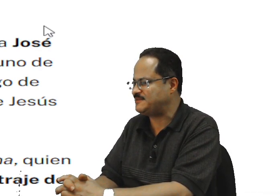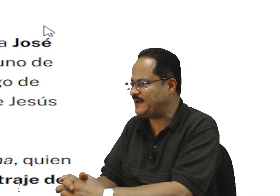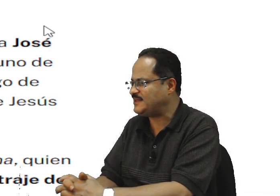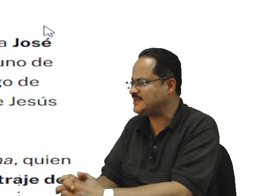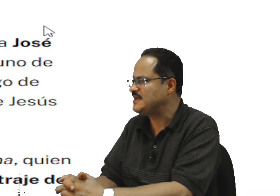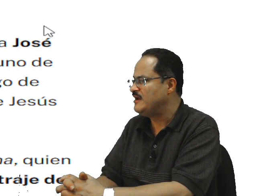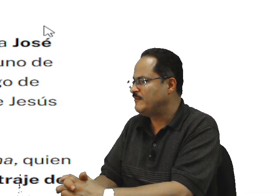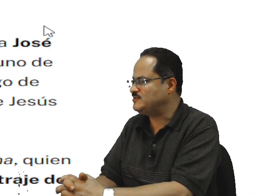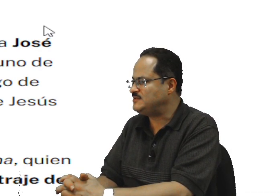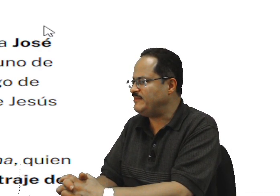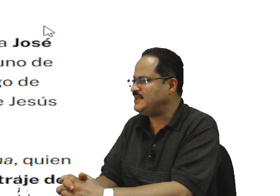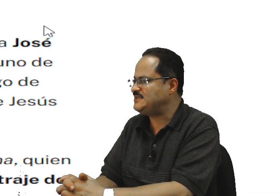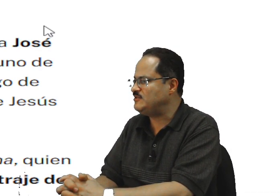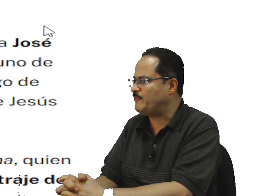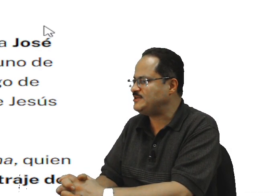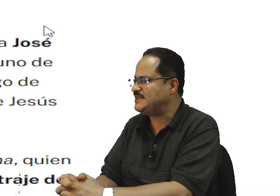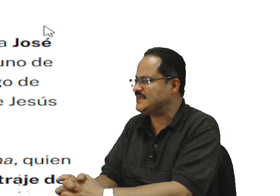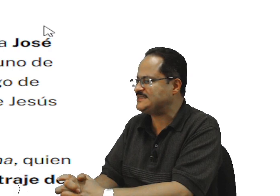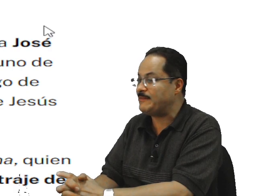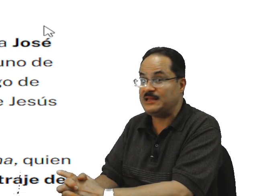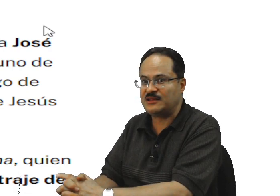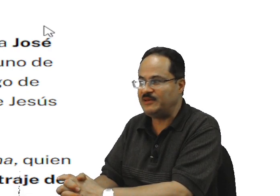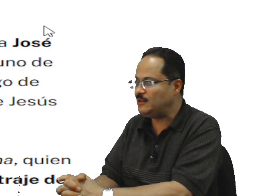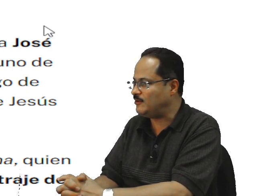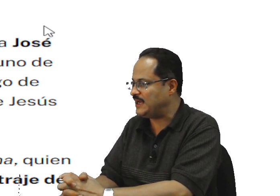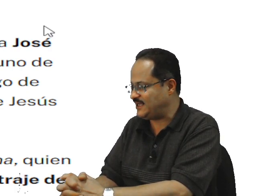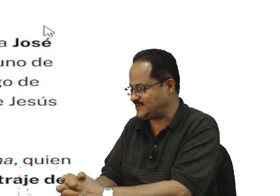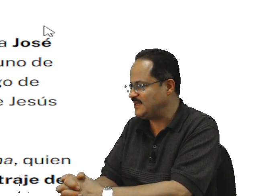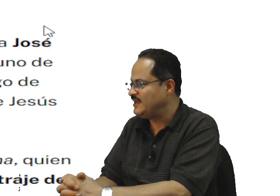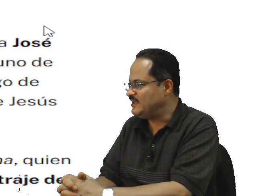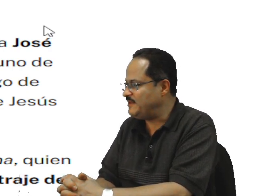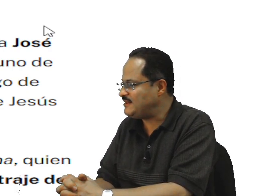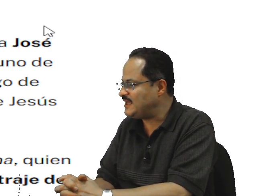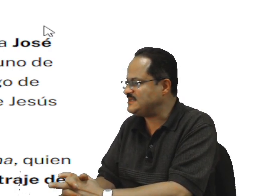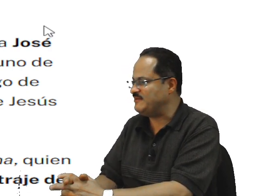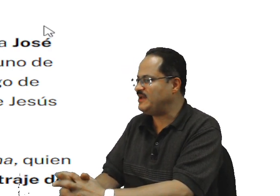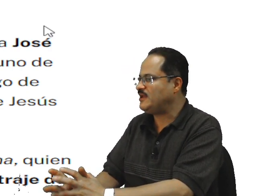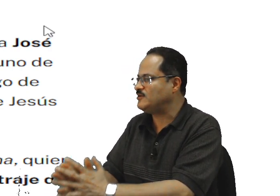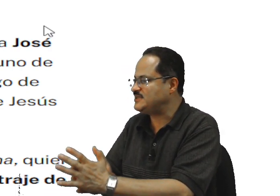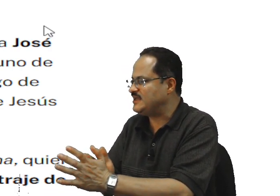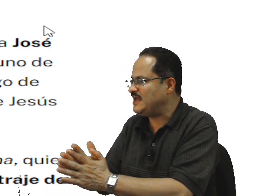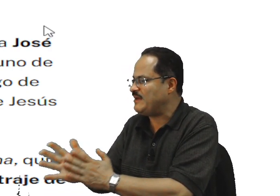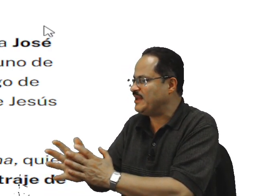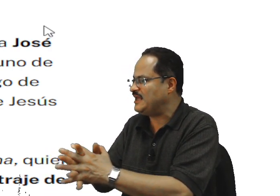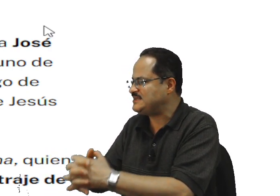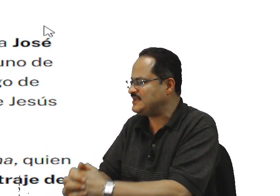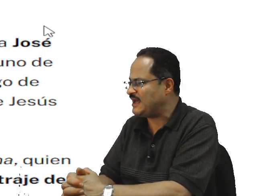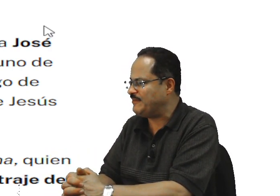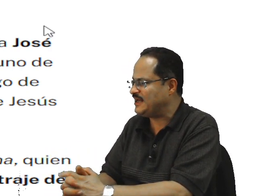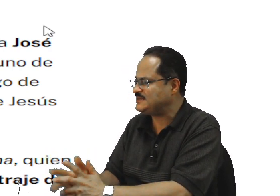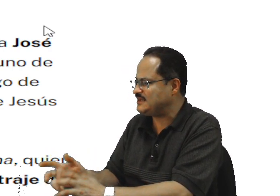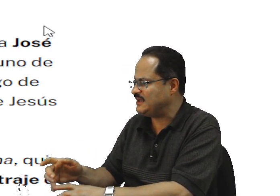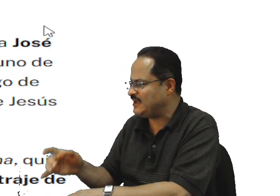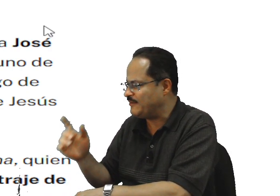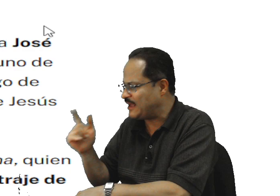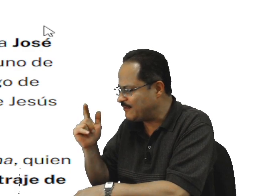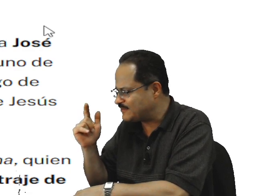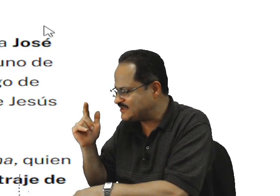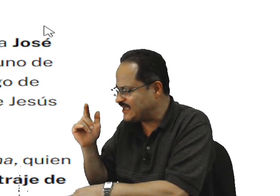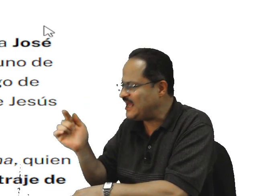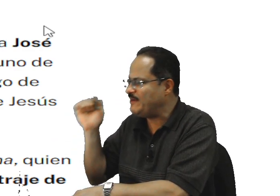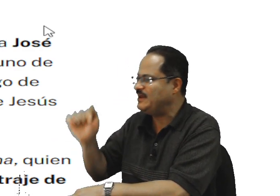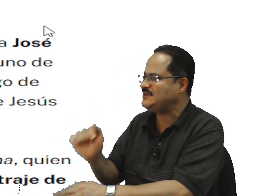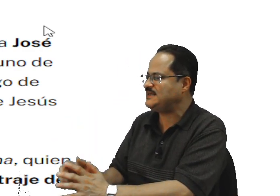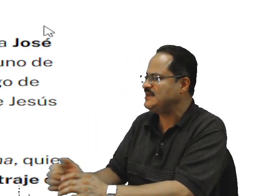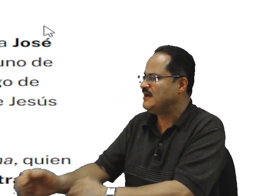fiestas patrias presuntamente haciendo apuestas de hasta $2,000 y mientras en México seguían amenaza